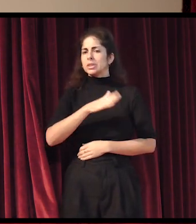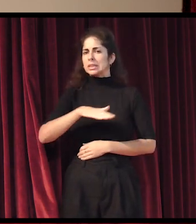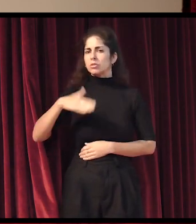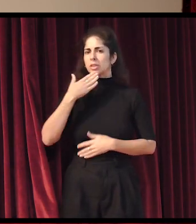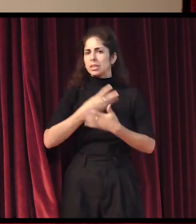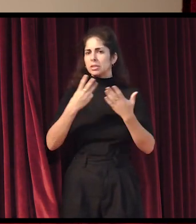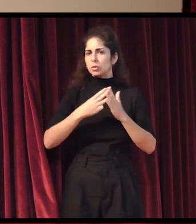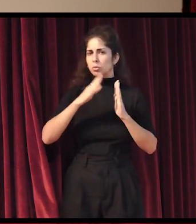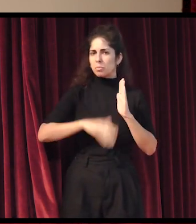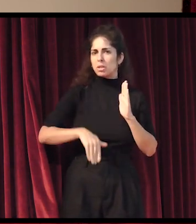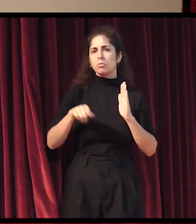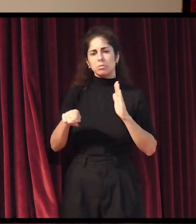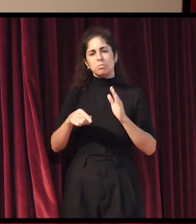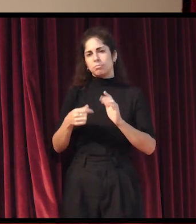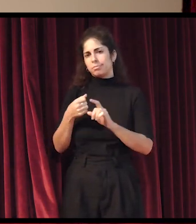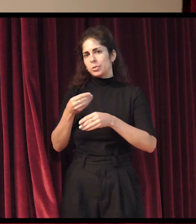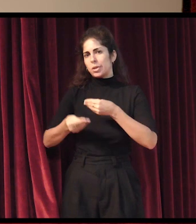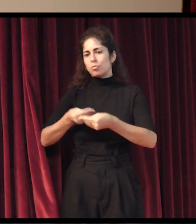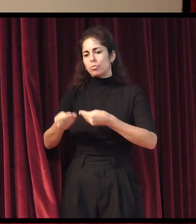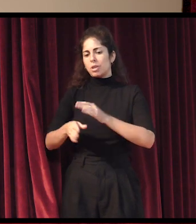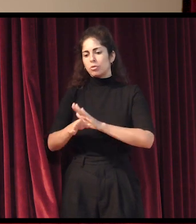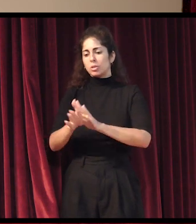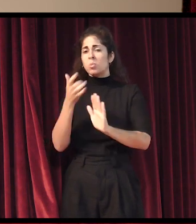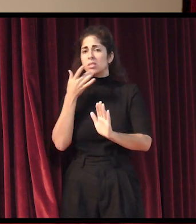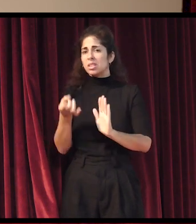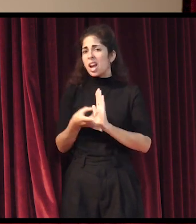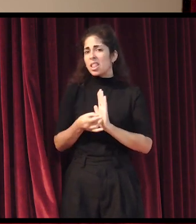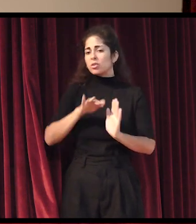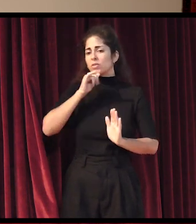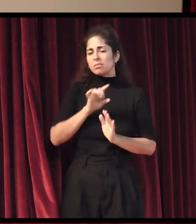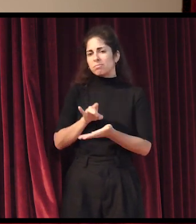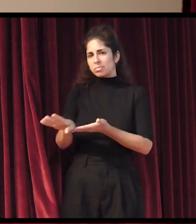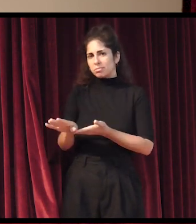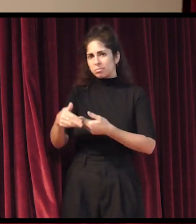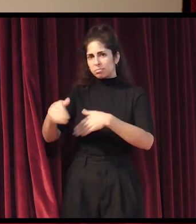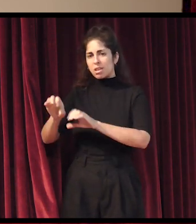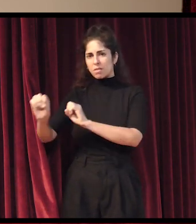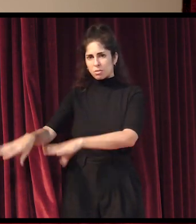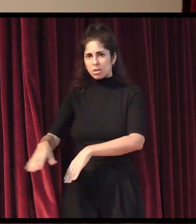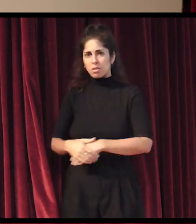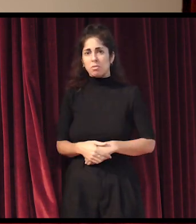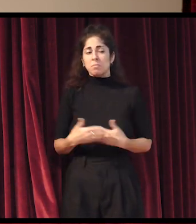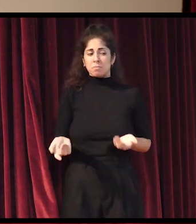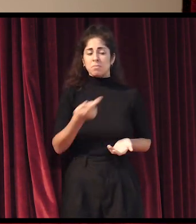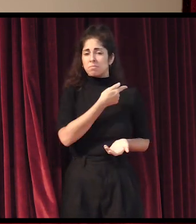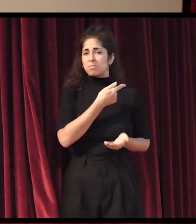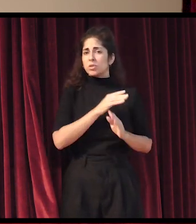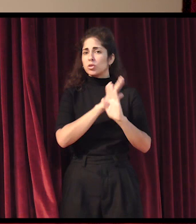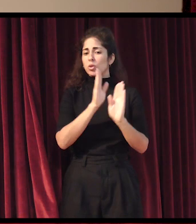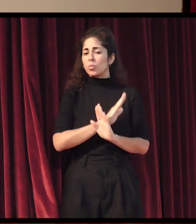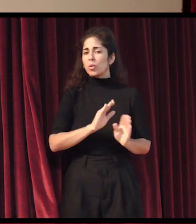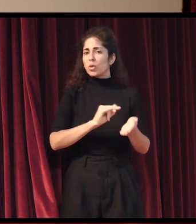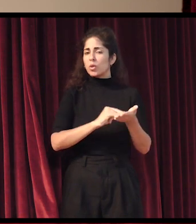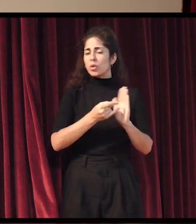utilizados y descartados en el caso de que no tengan la suficiente calidad. Esta solución se convierte en un problema que afecta a los